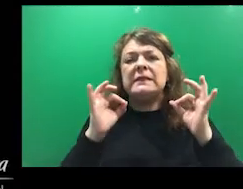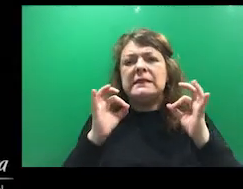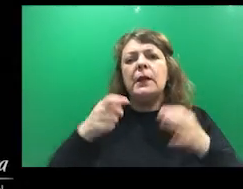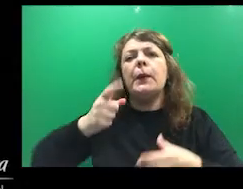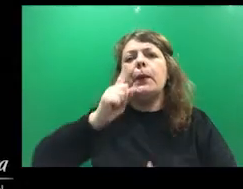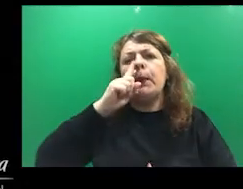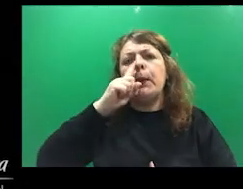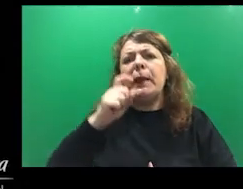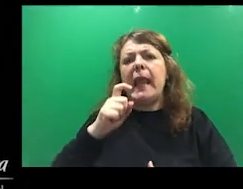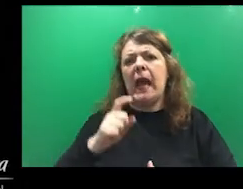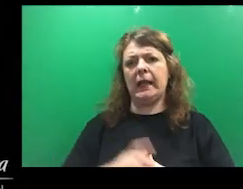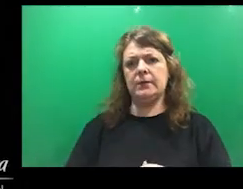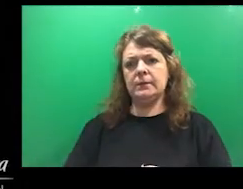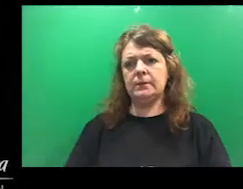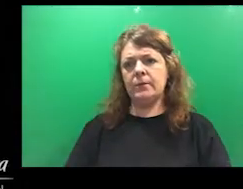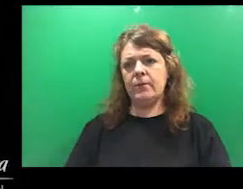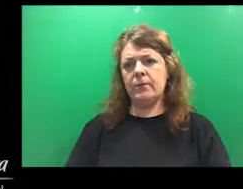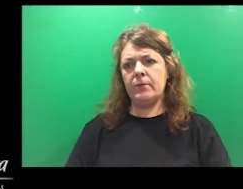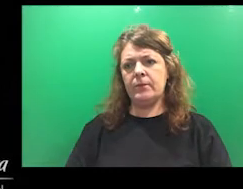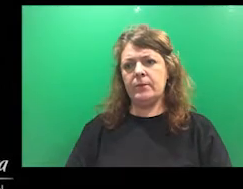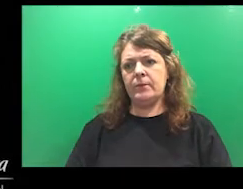y 8 cucharadas de vinagre.